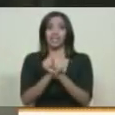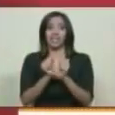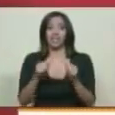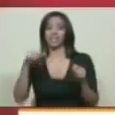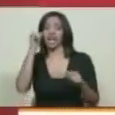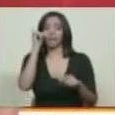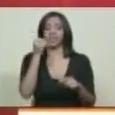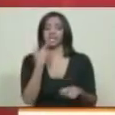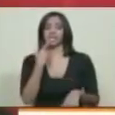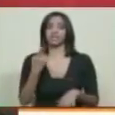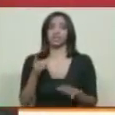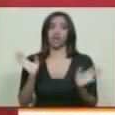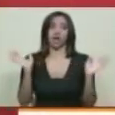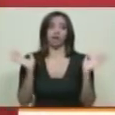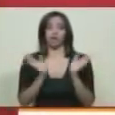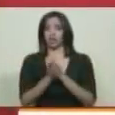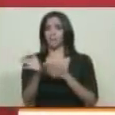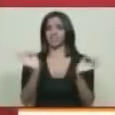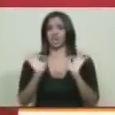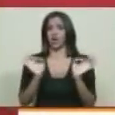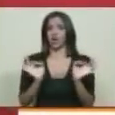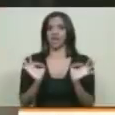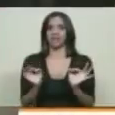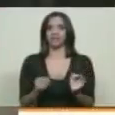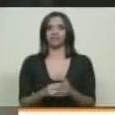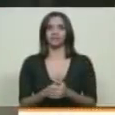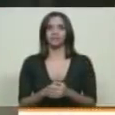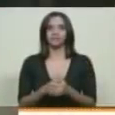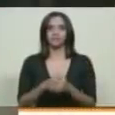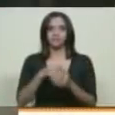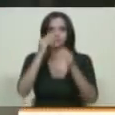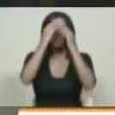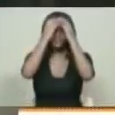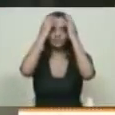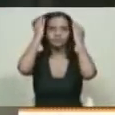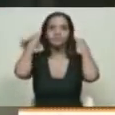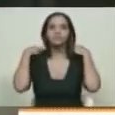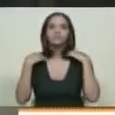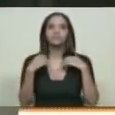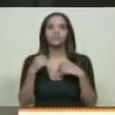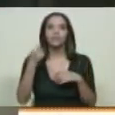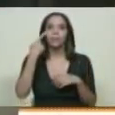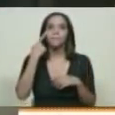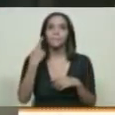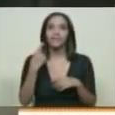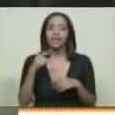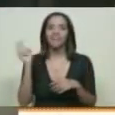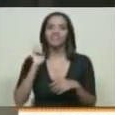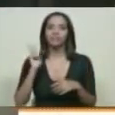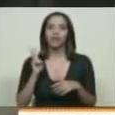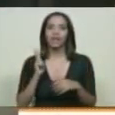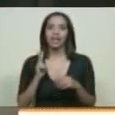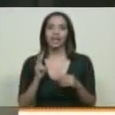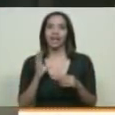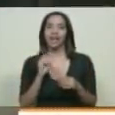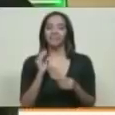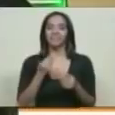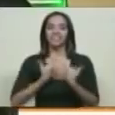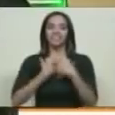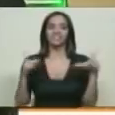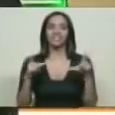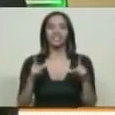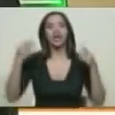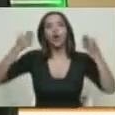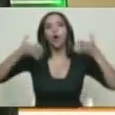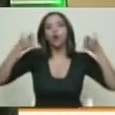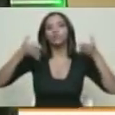cámara y decir lo que ha pasado. ¿Cómo salió? Dar consejo. ¿Cómo salió? Vienen a Venezuela a hablar de libertades y a dar consejos y a decir cómo